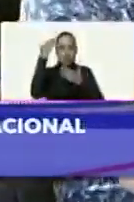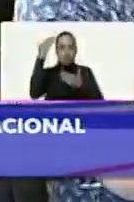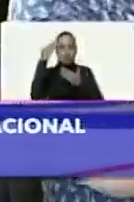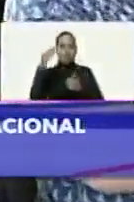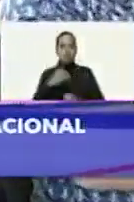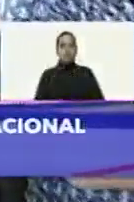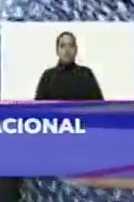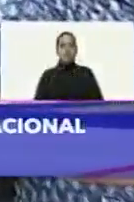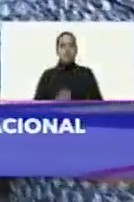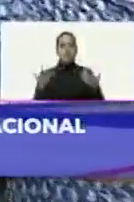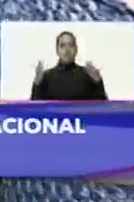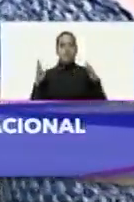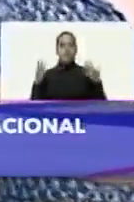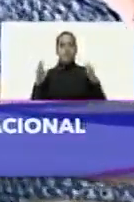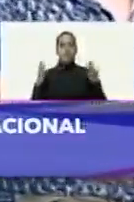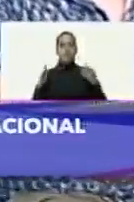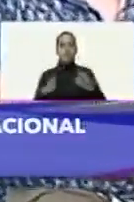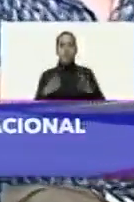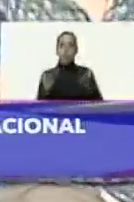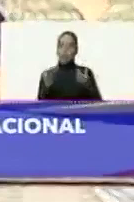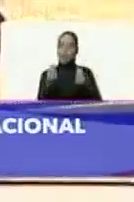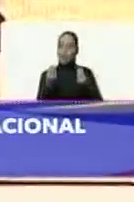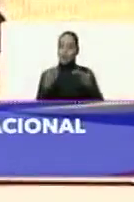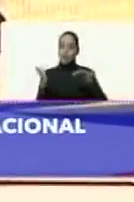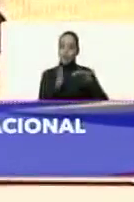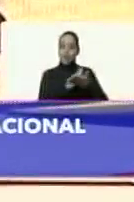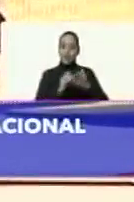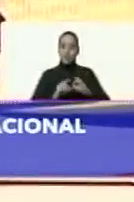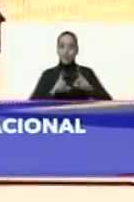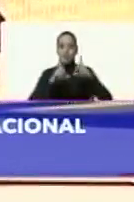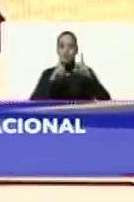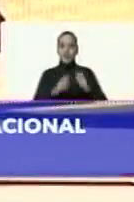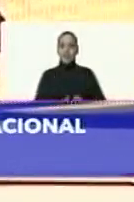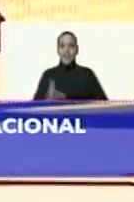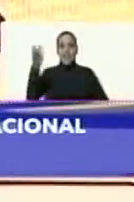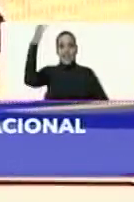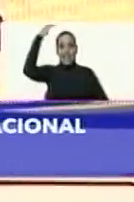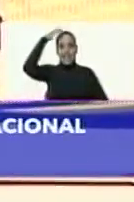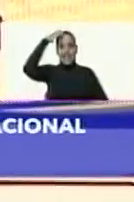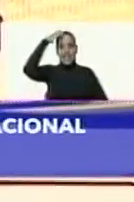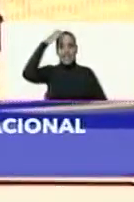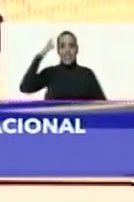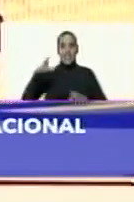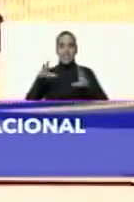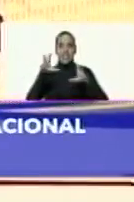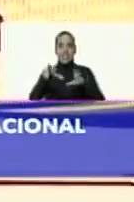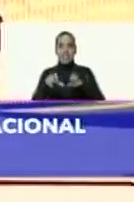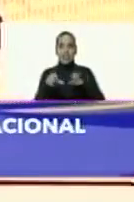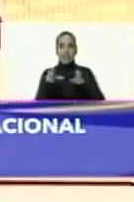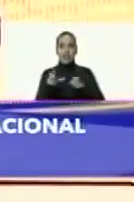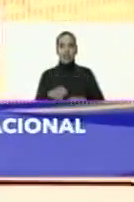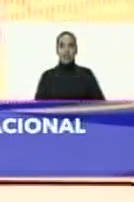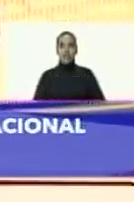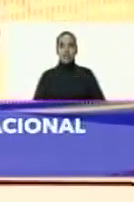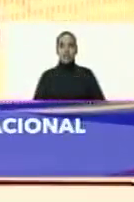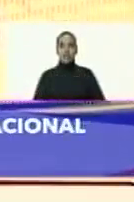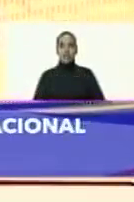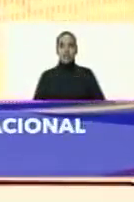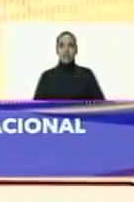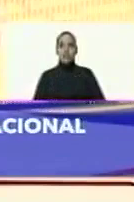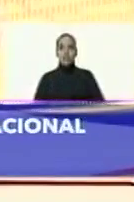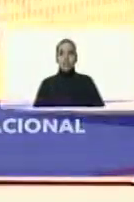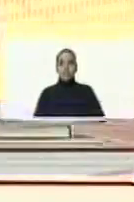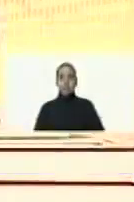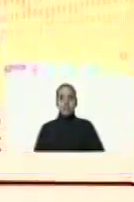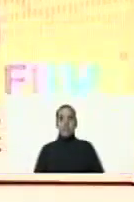Aquí tenemos una catajarra de libros, Reyes y Dinosaurios, José Negrón Valera. De José Vicente